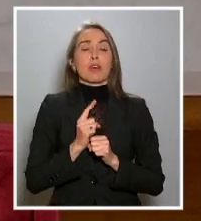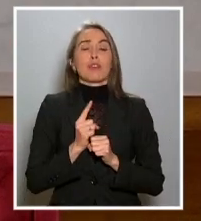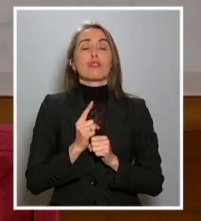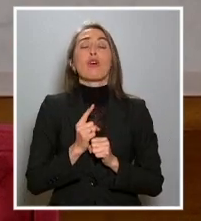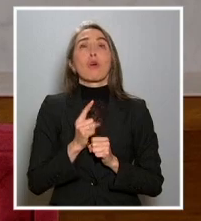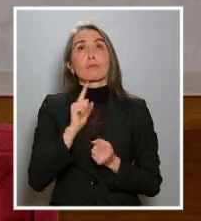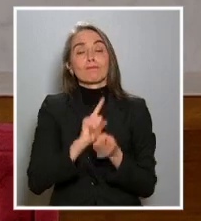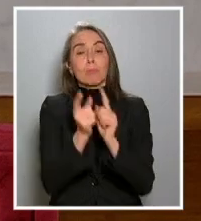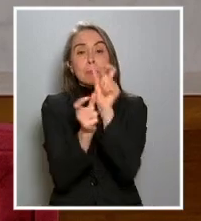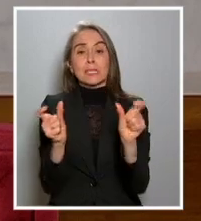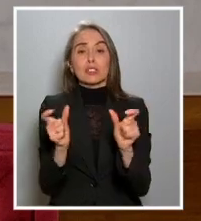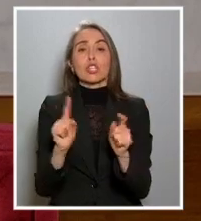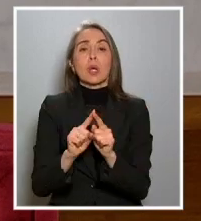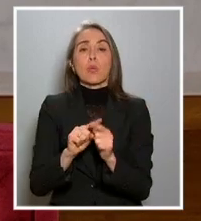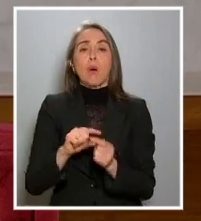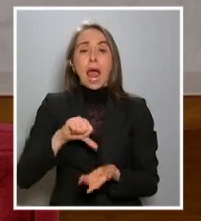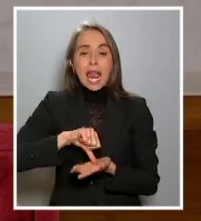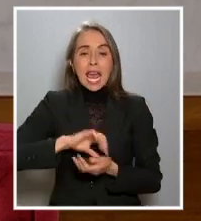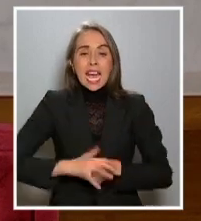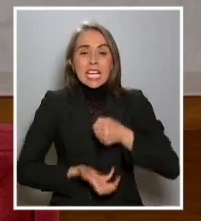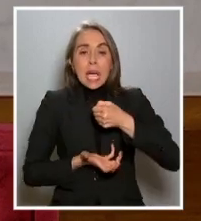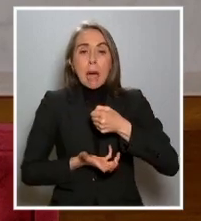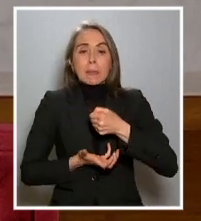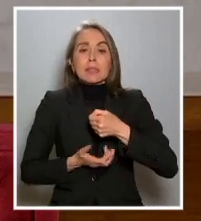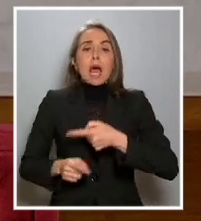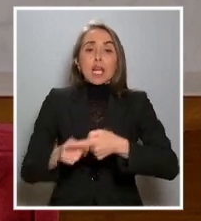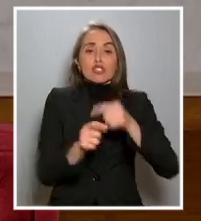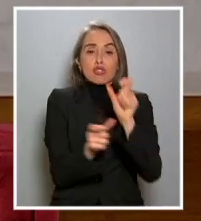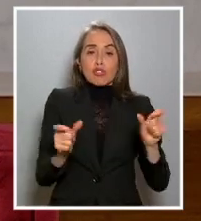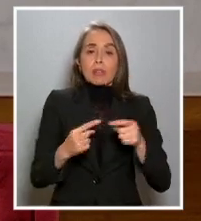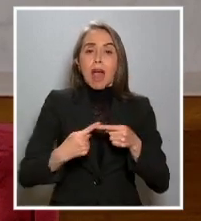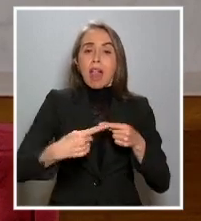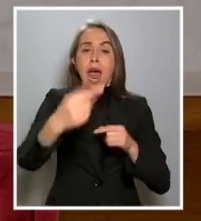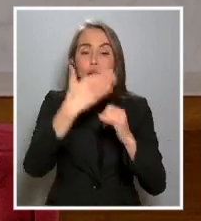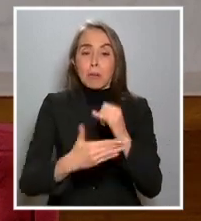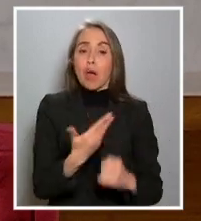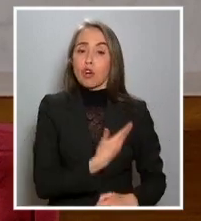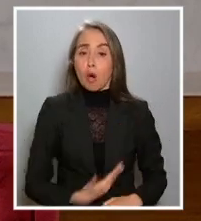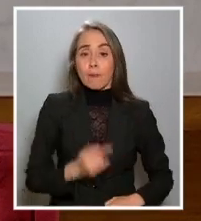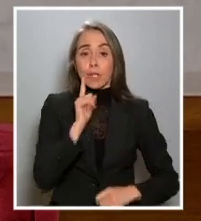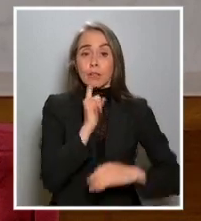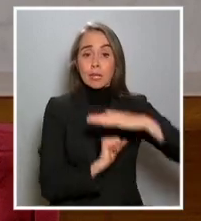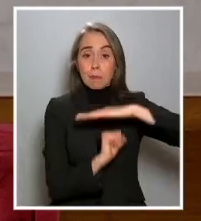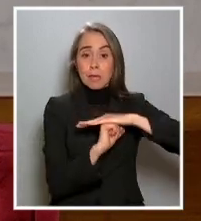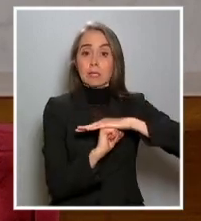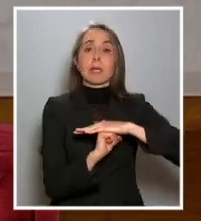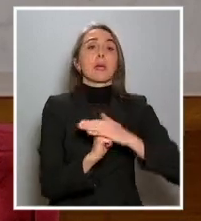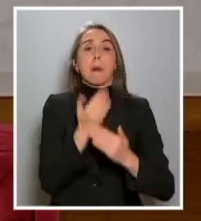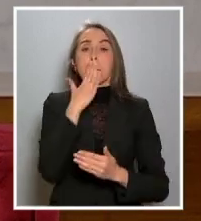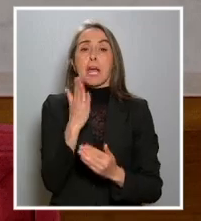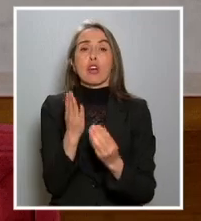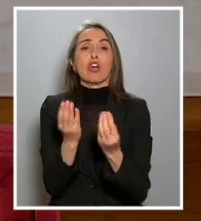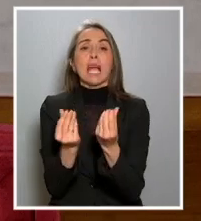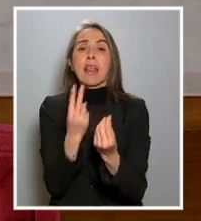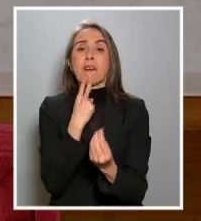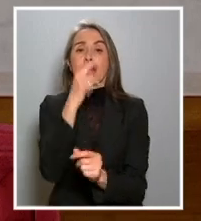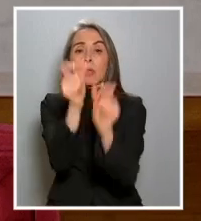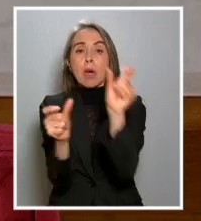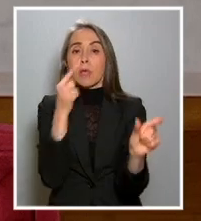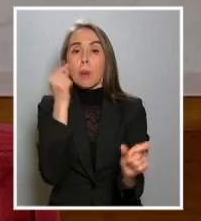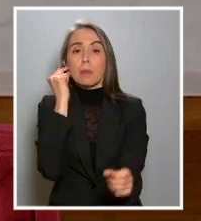plazo. Por eso, un eje fundamental de mi gobierno es mejorar las condiciones de vida de las y los trabajadores y fortalecer sus